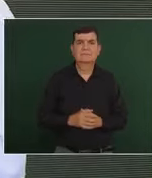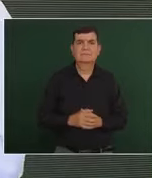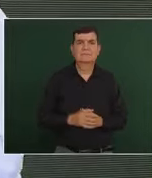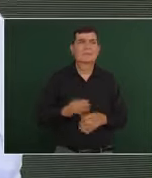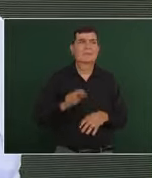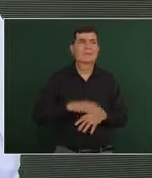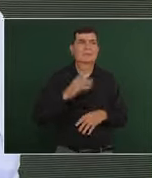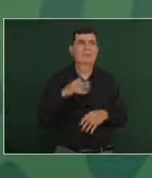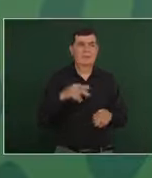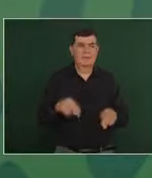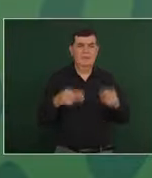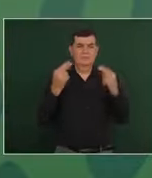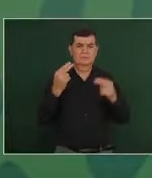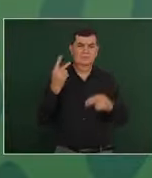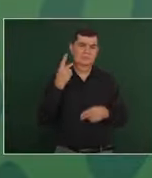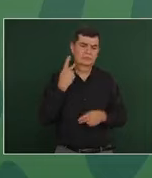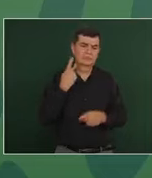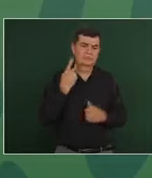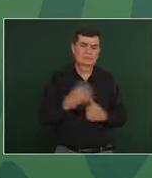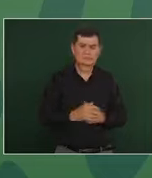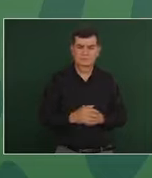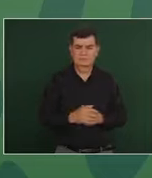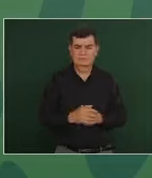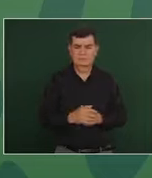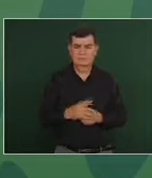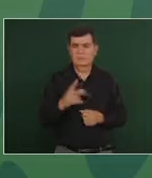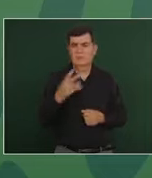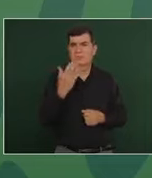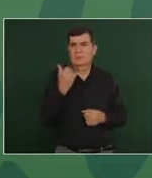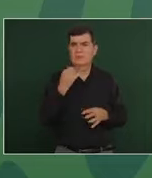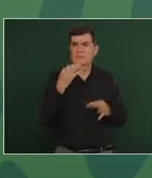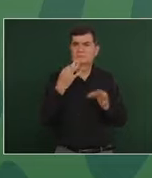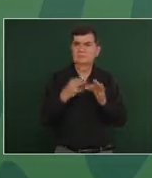porque ya es un asunto político. Es decir, no cumplió,